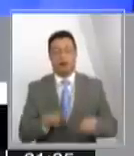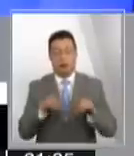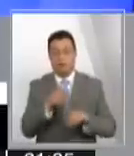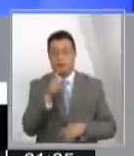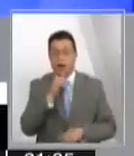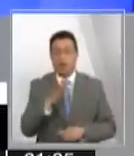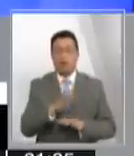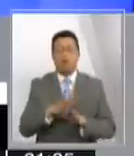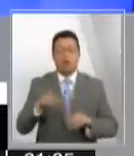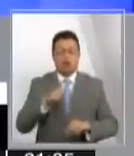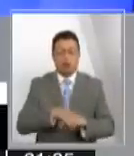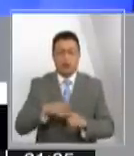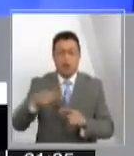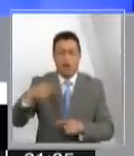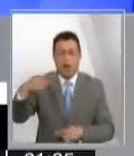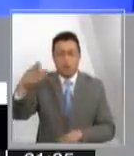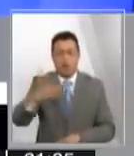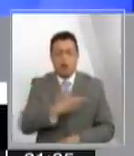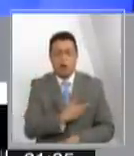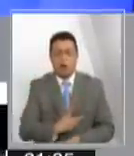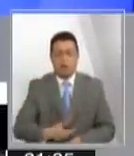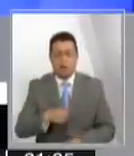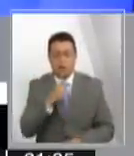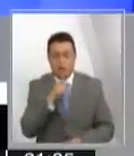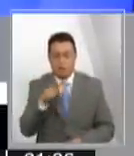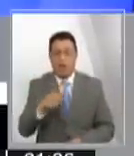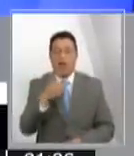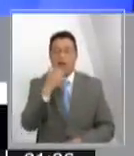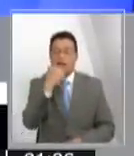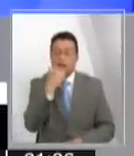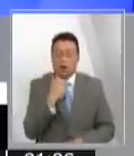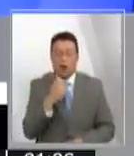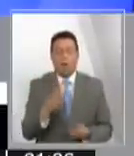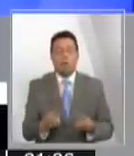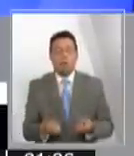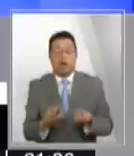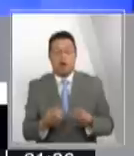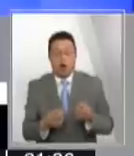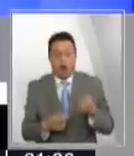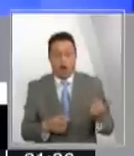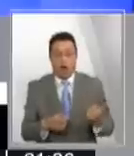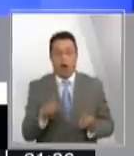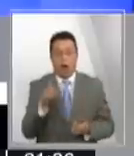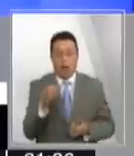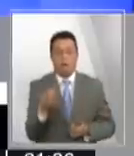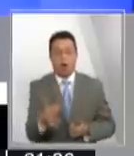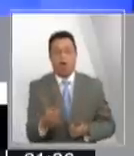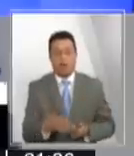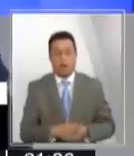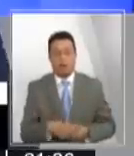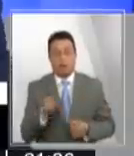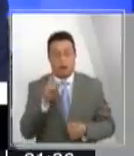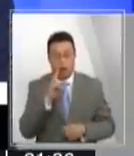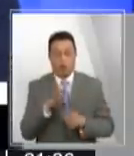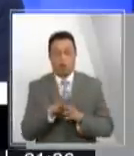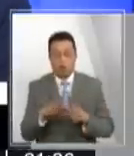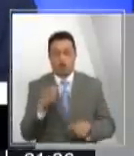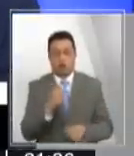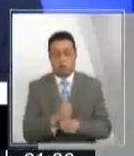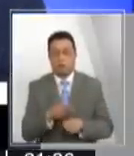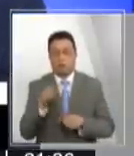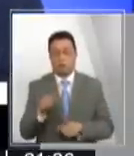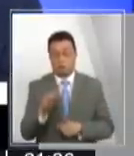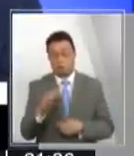que termine el gobierno, ese es un error autoprovocado por La Moneda, porque todavía hay mucho que hacer. El síndrome del pato